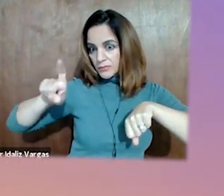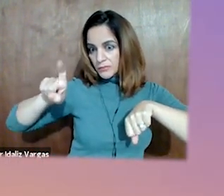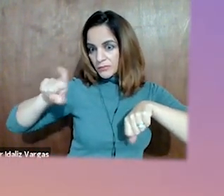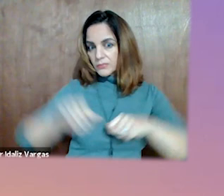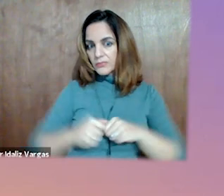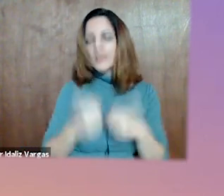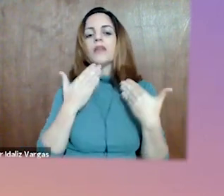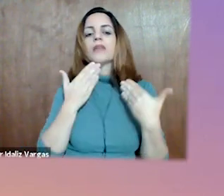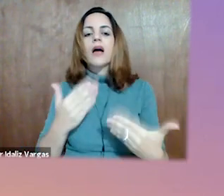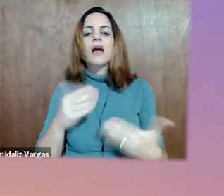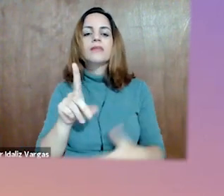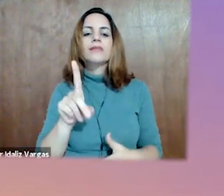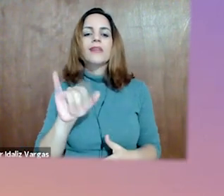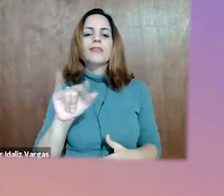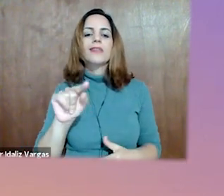Gracias, Digna.